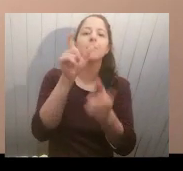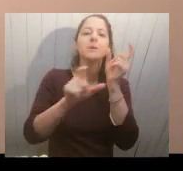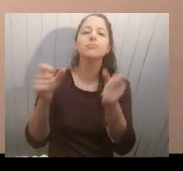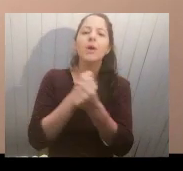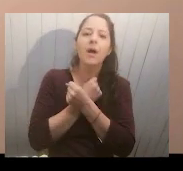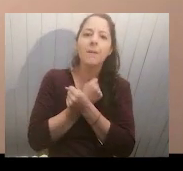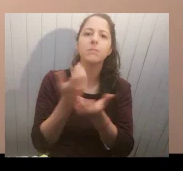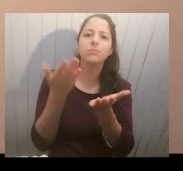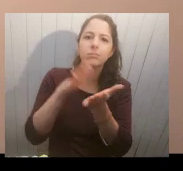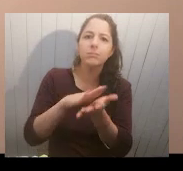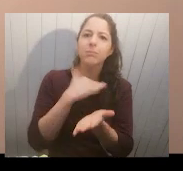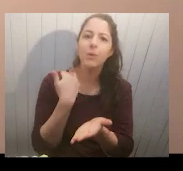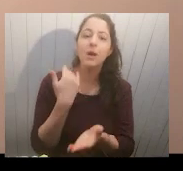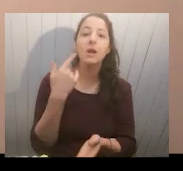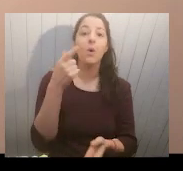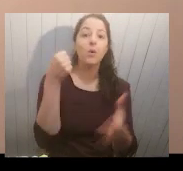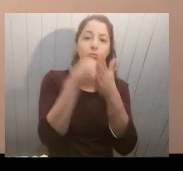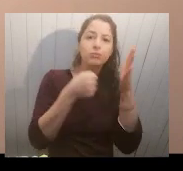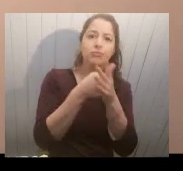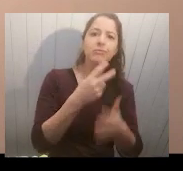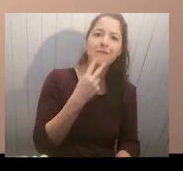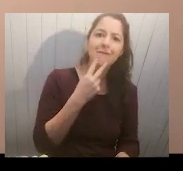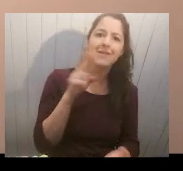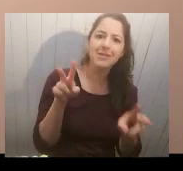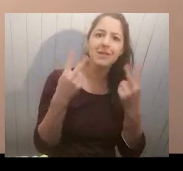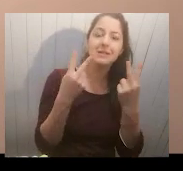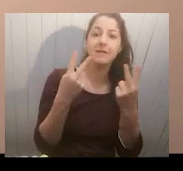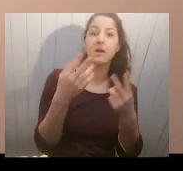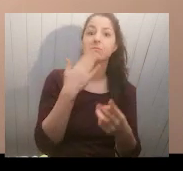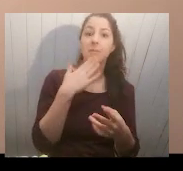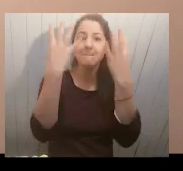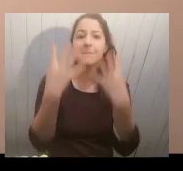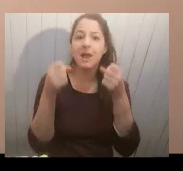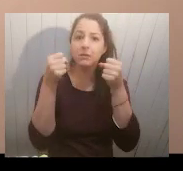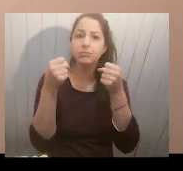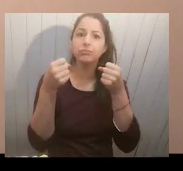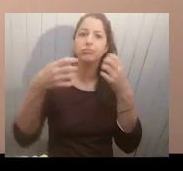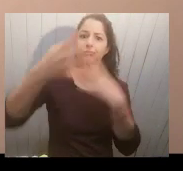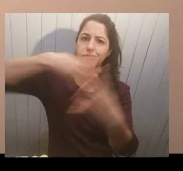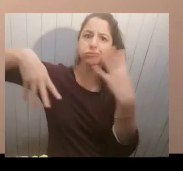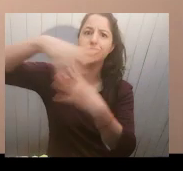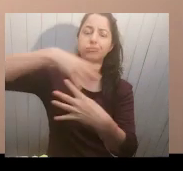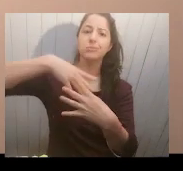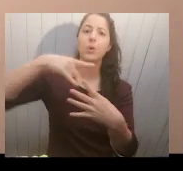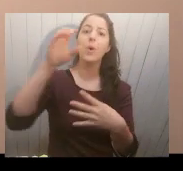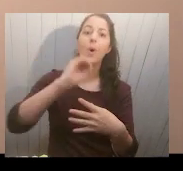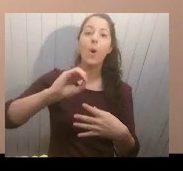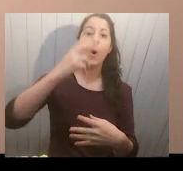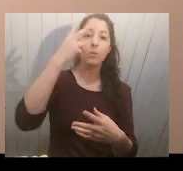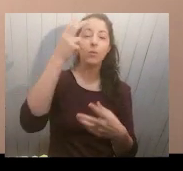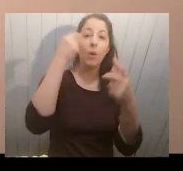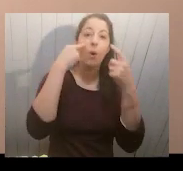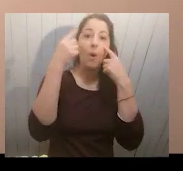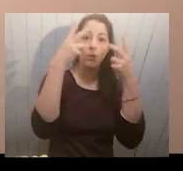a los y las presas políticas de la revuelta y de antaño, a quienes la represión les ha arrebatado un ojo o dos, a